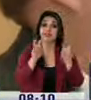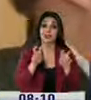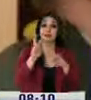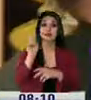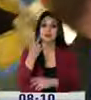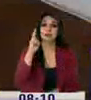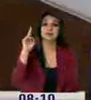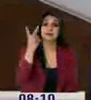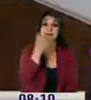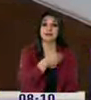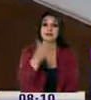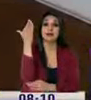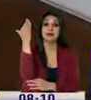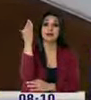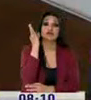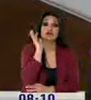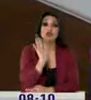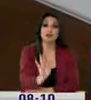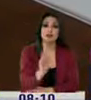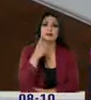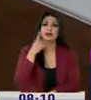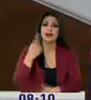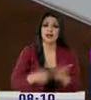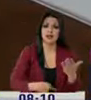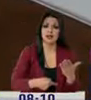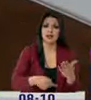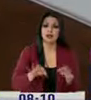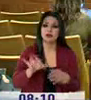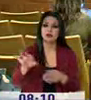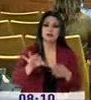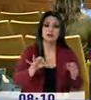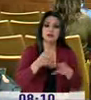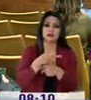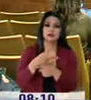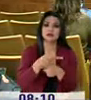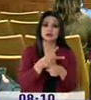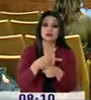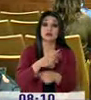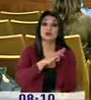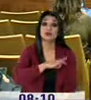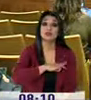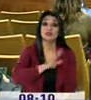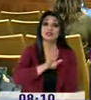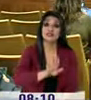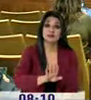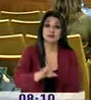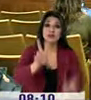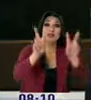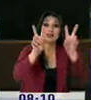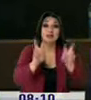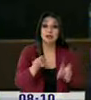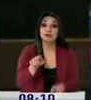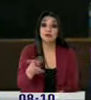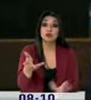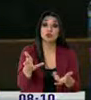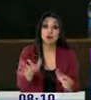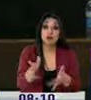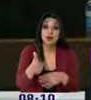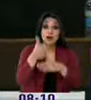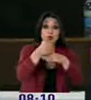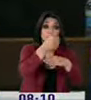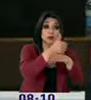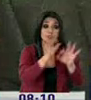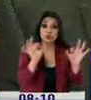segunda vicealcaldesa únicamente se utiliza para presidir las sesiones del Consejo Metropolitano en el caso de la ausencia de las